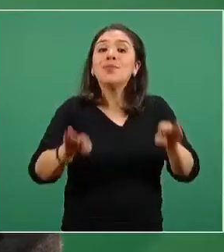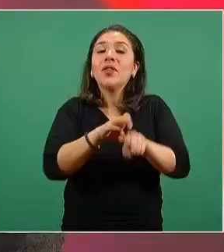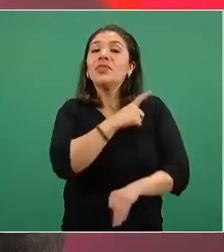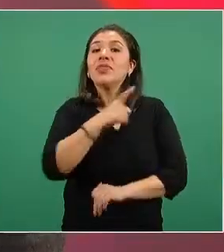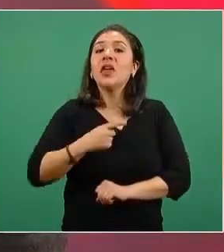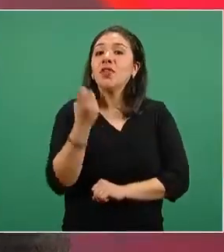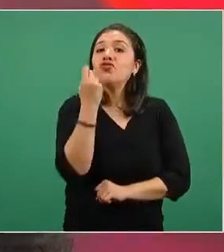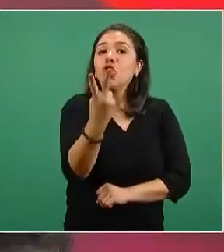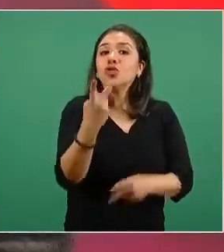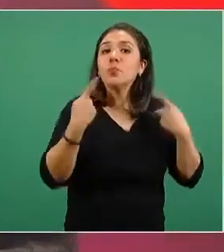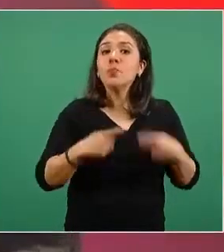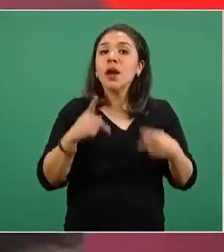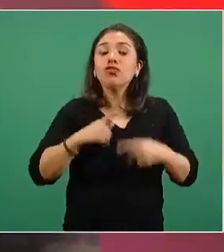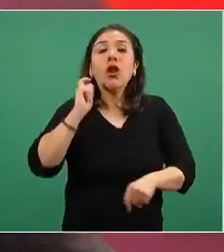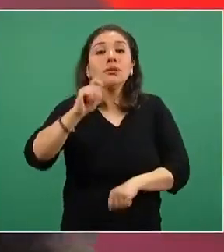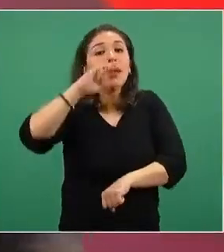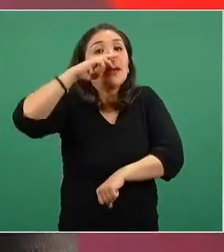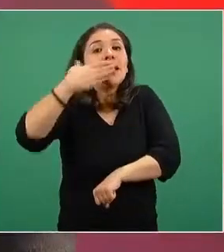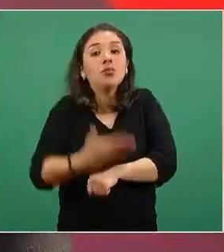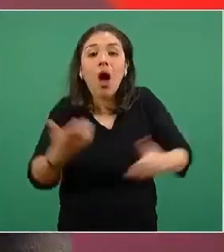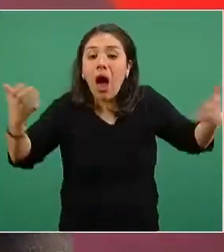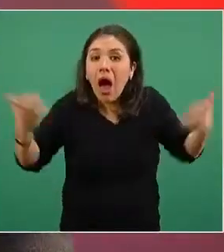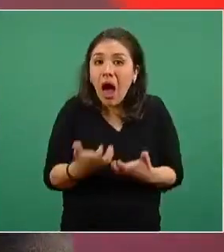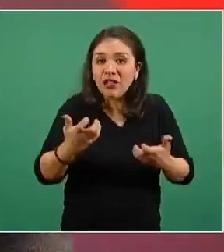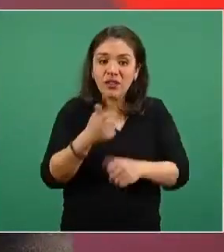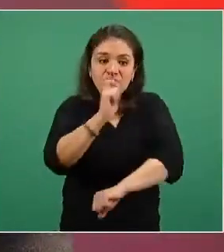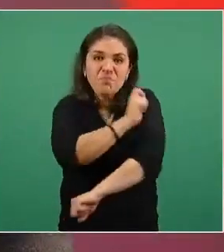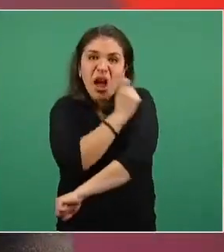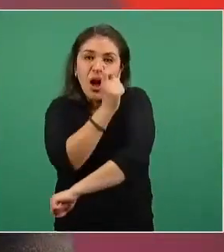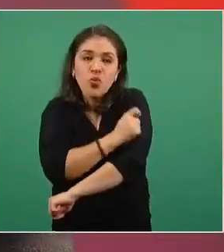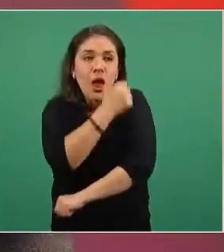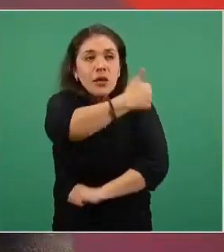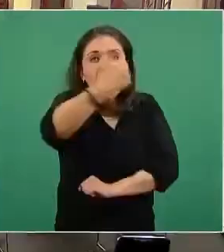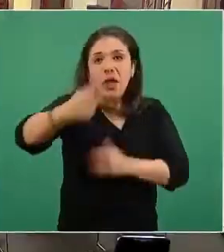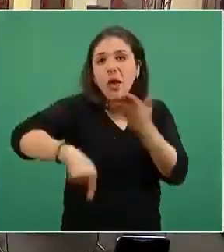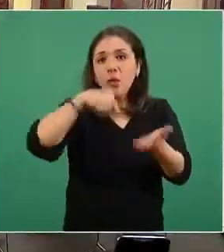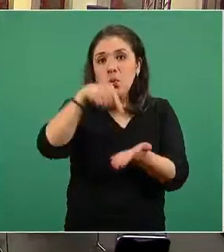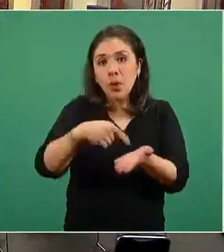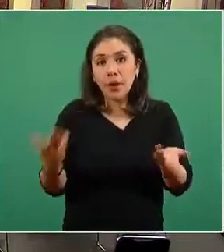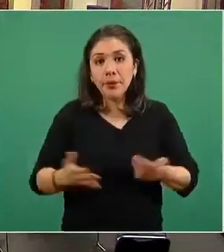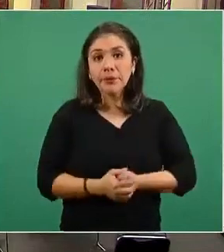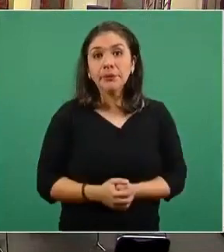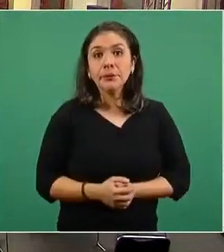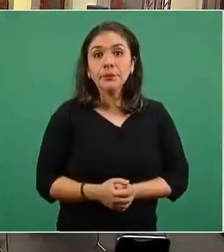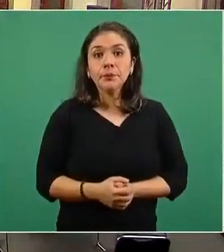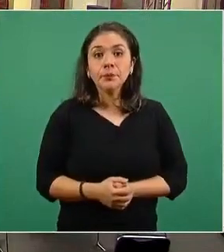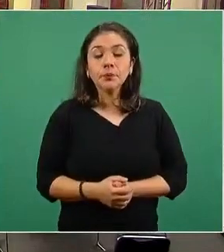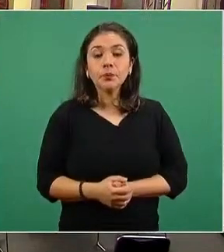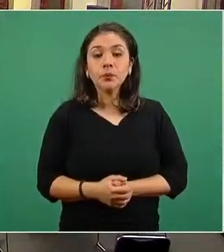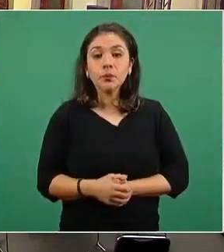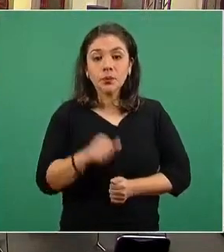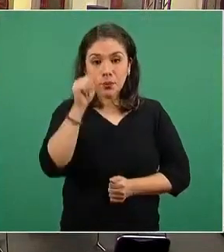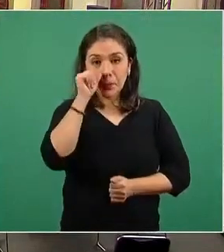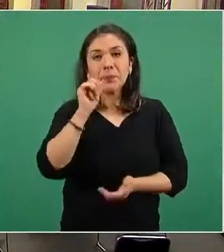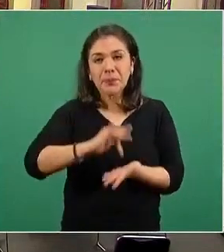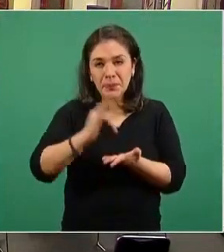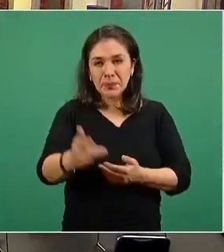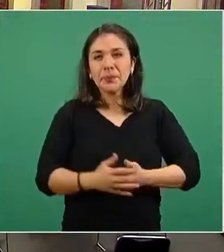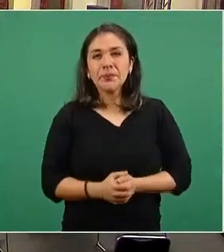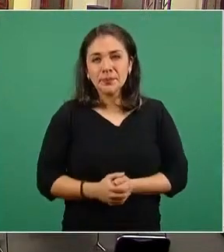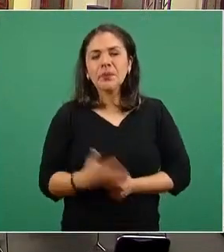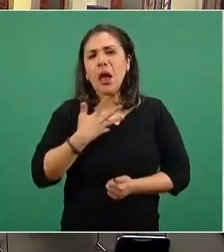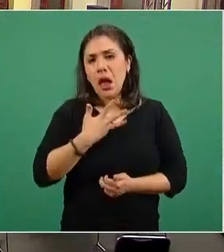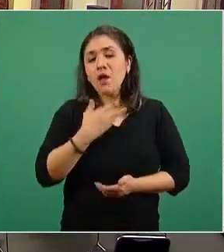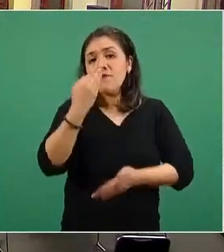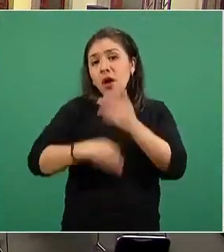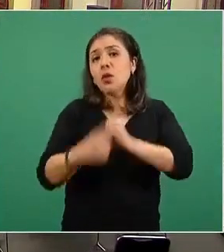salud que son los responsables directamente de vacunar en cada unidad. Sí. Muchas gracias. Nos queda tiempo